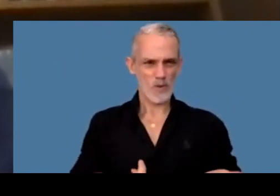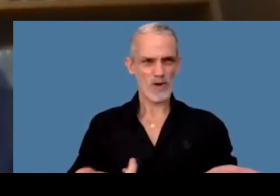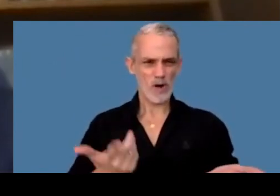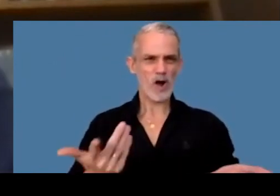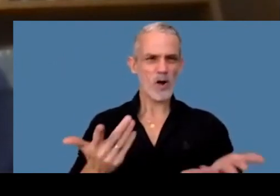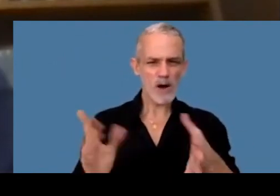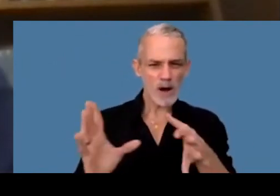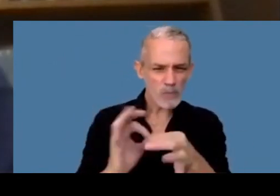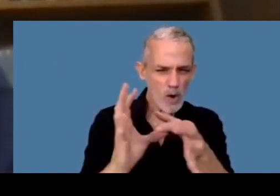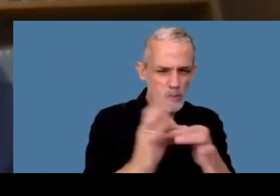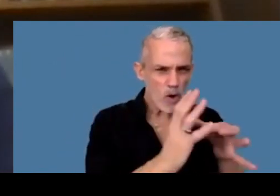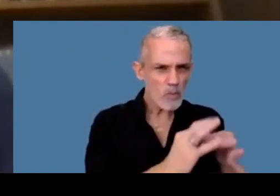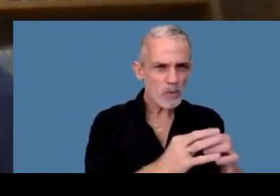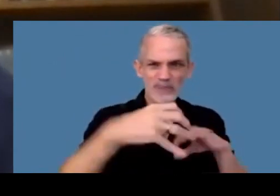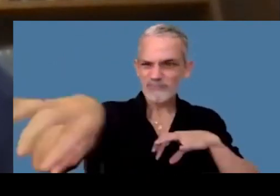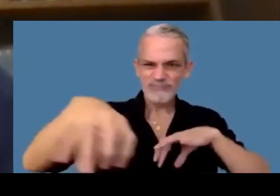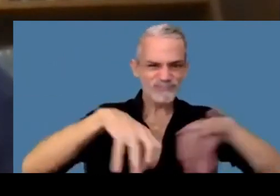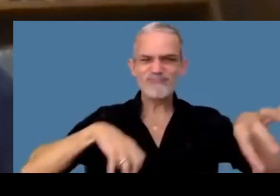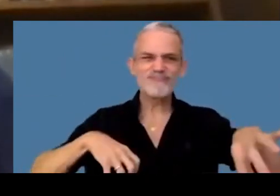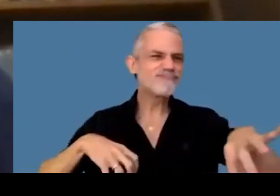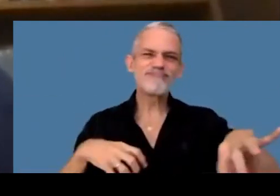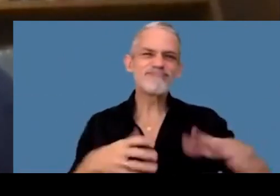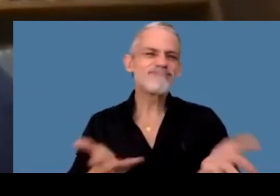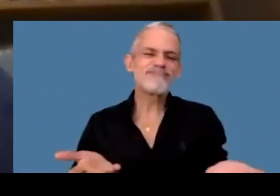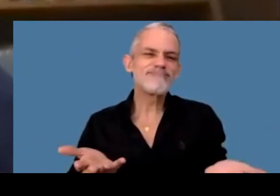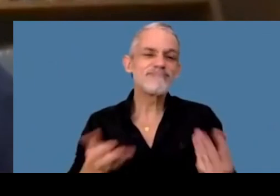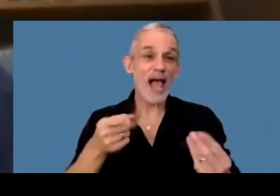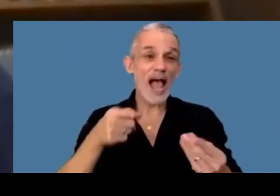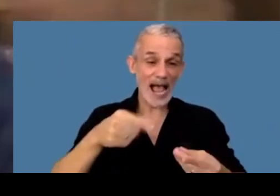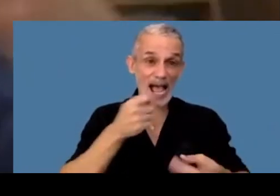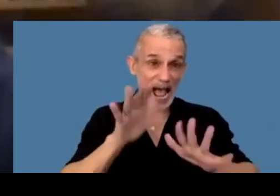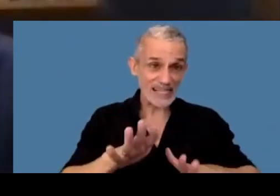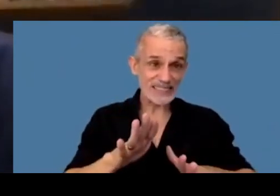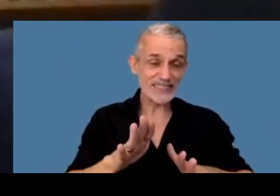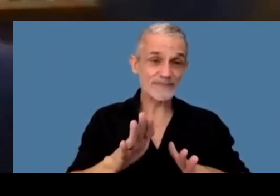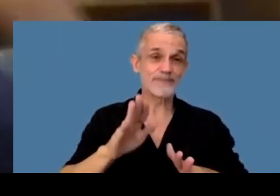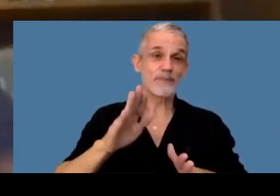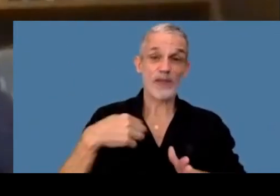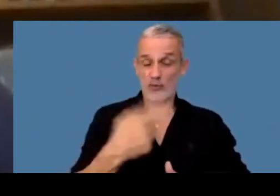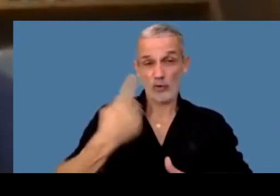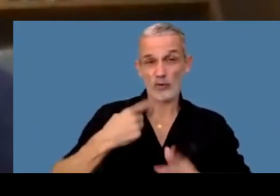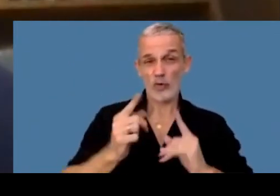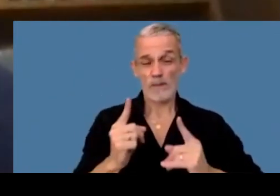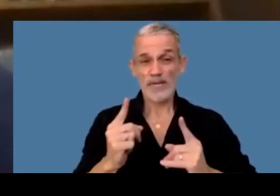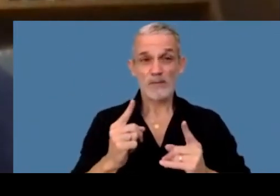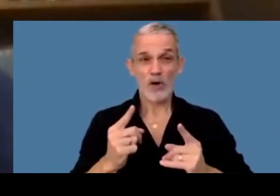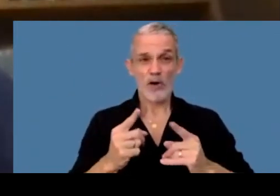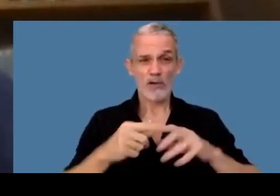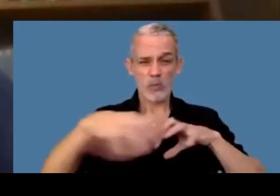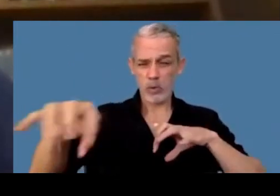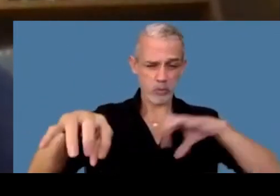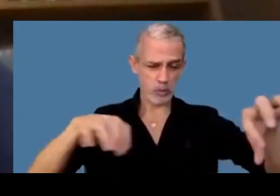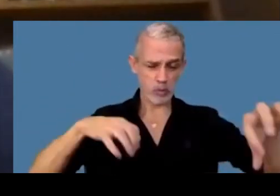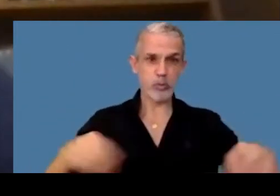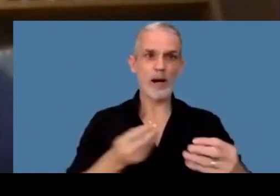articular. Porque acá, en la medida que nosotros desconcentramos la